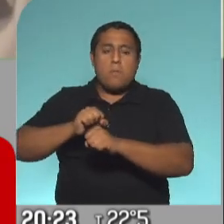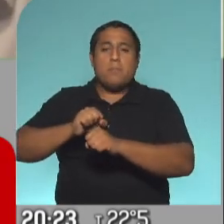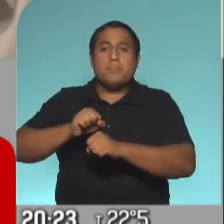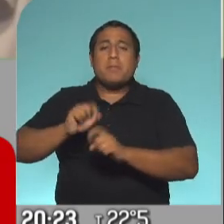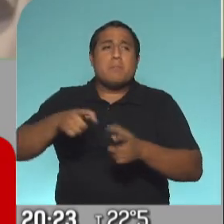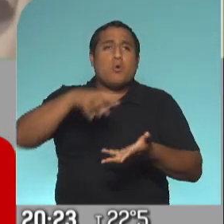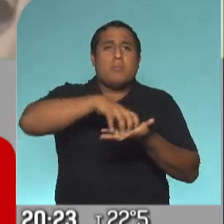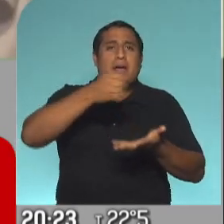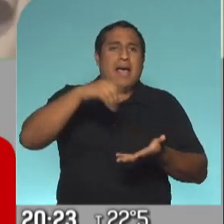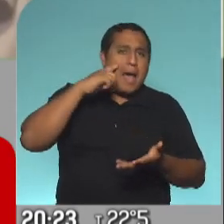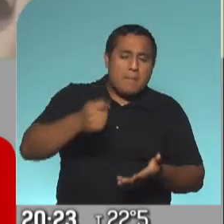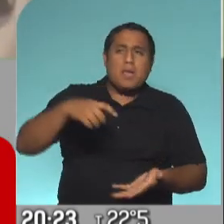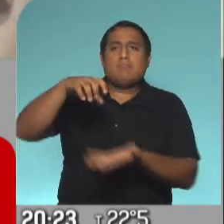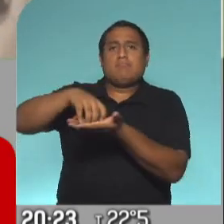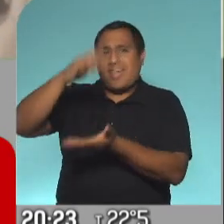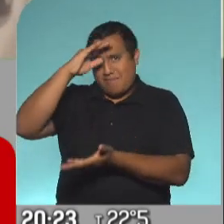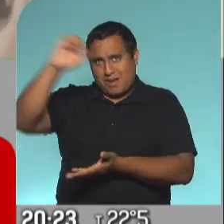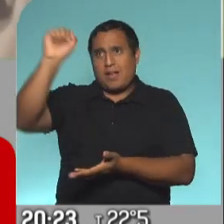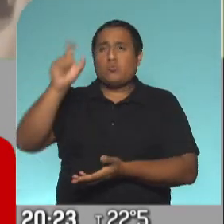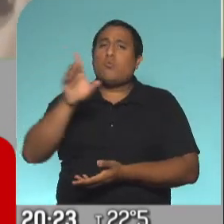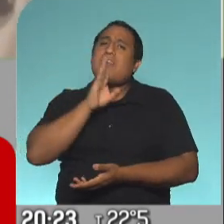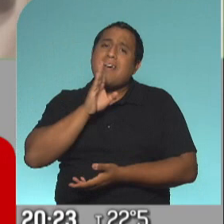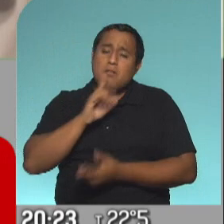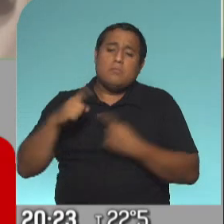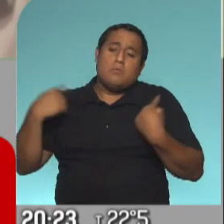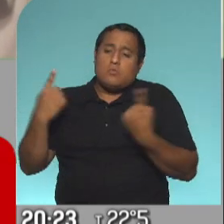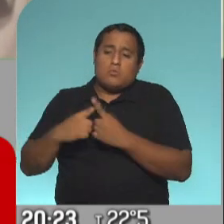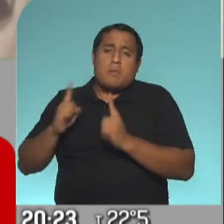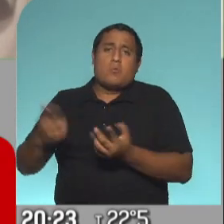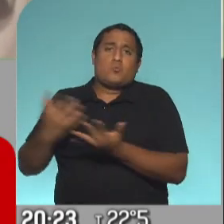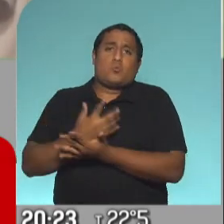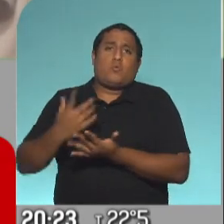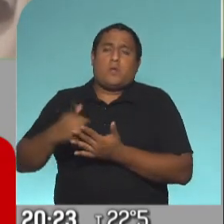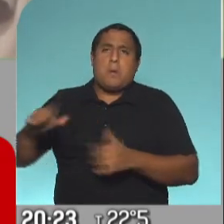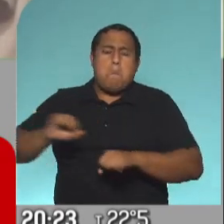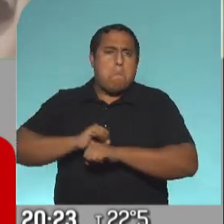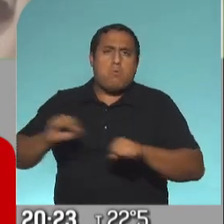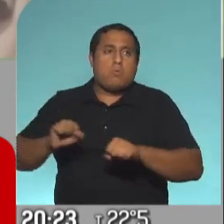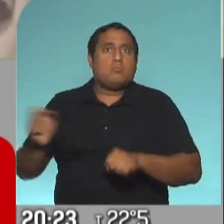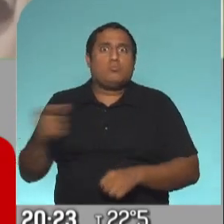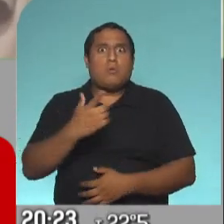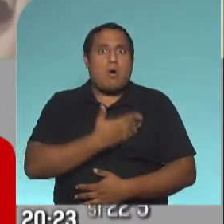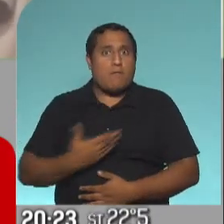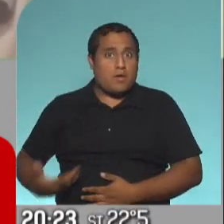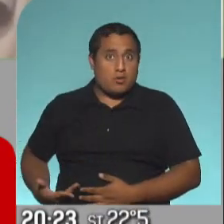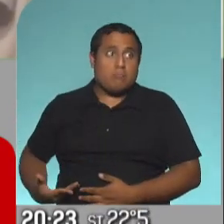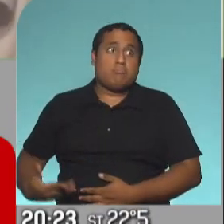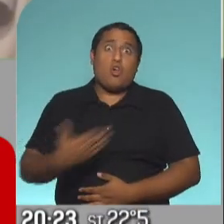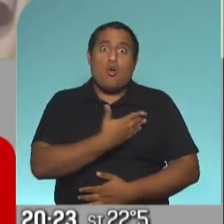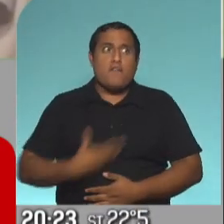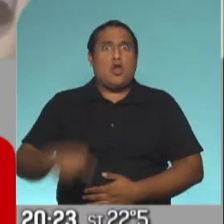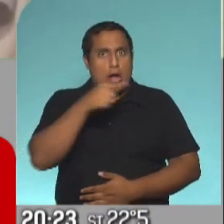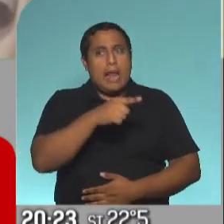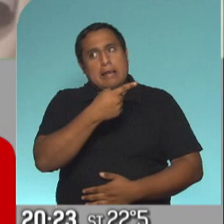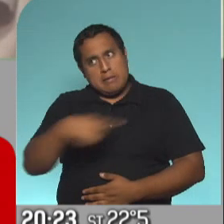la AMIA, como fue la Embajada de Israel. Nosotros sufrimos el terrorismo de Estado, ¿no? Porque fue el propio Estado el que nos A ver,